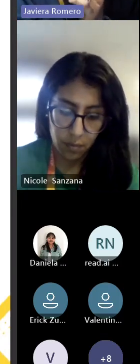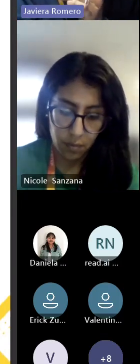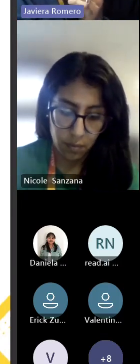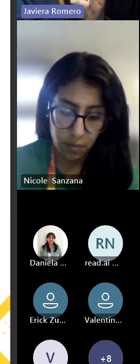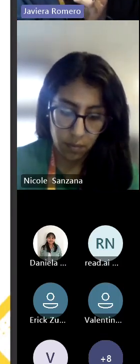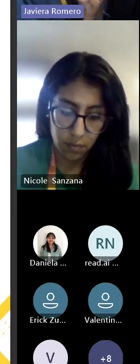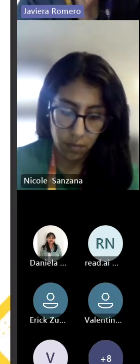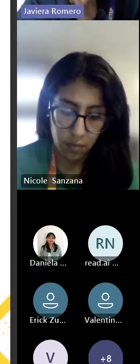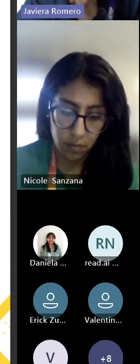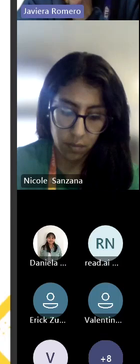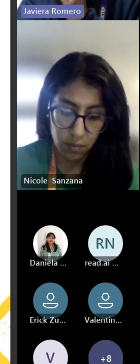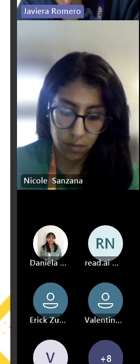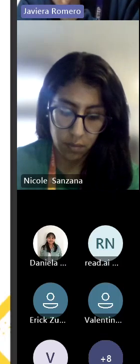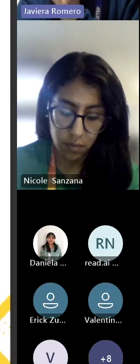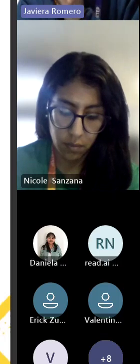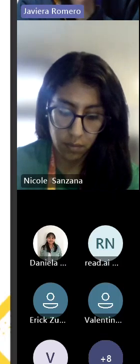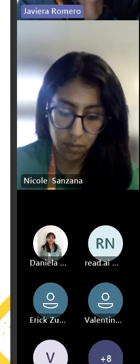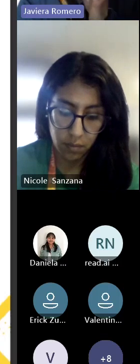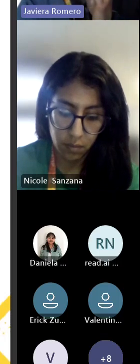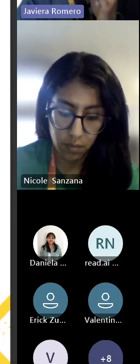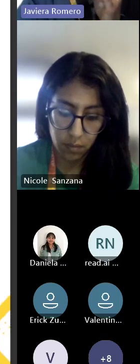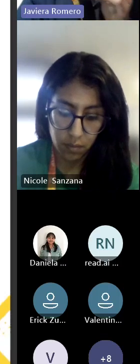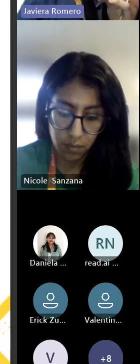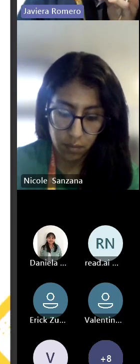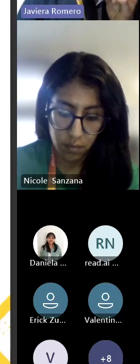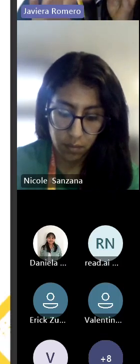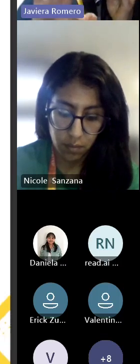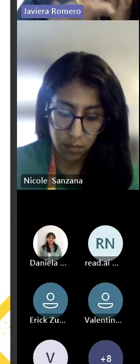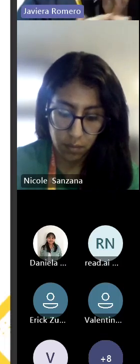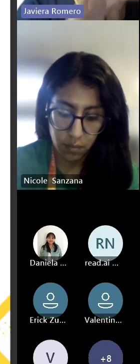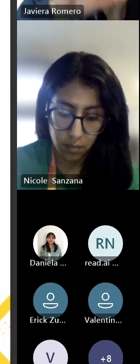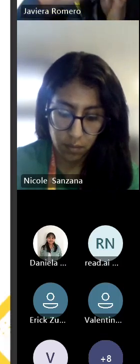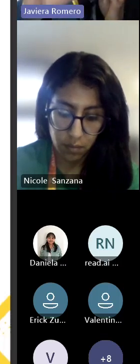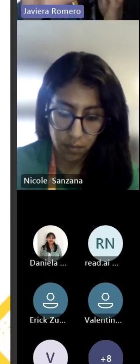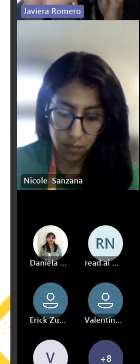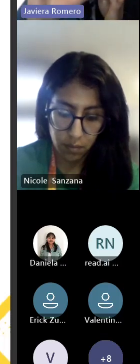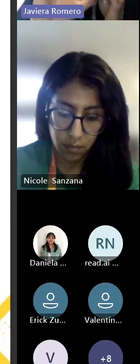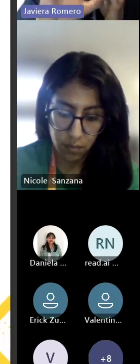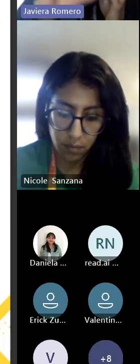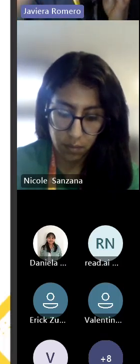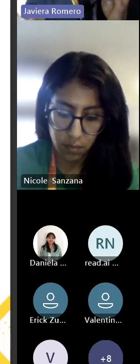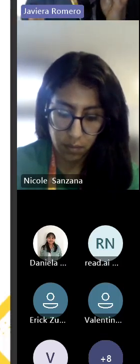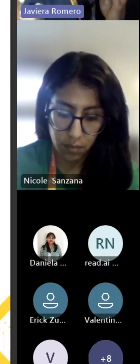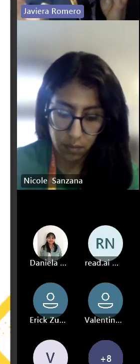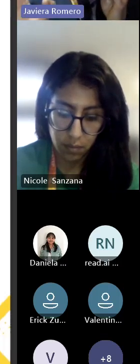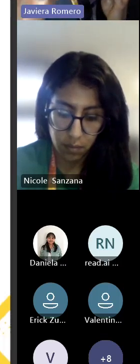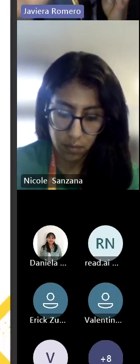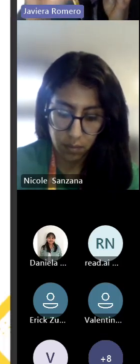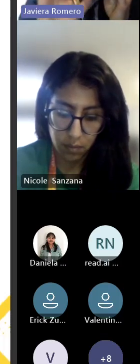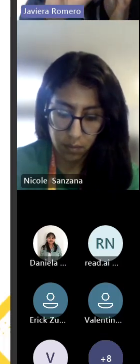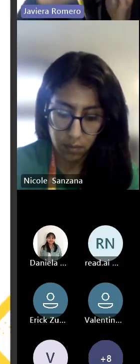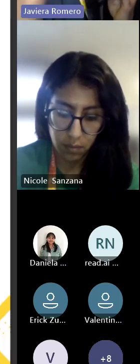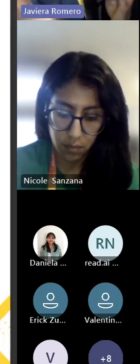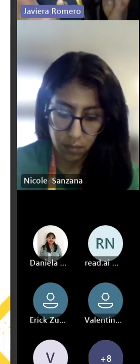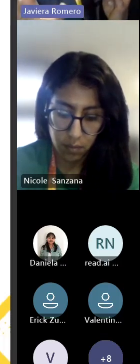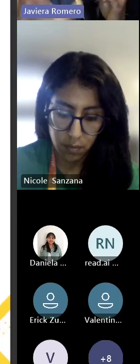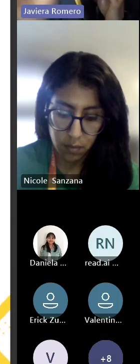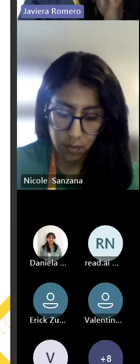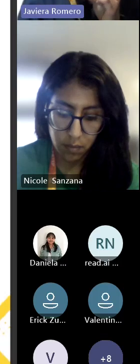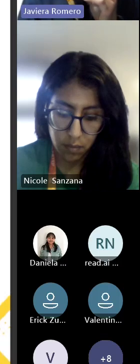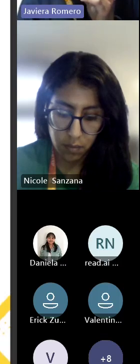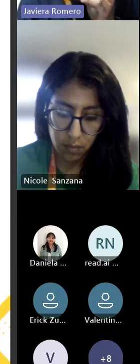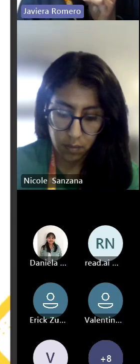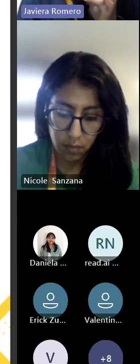conducta suicida en establecimientos educacionales, donde en esta prevención existen distintos elementos